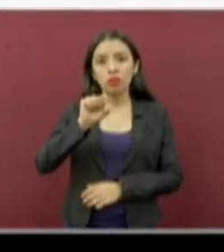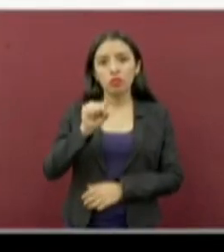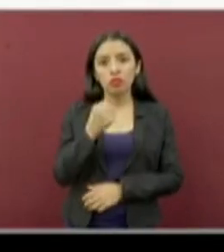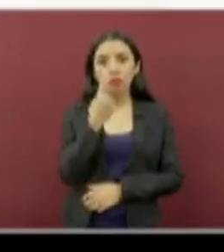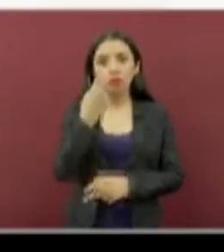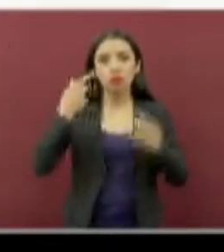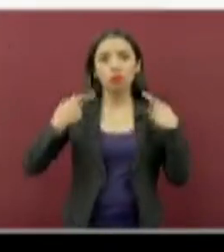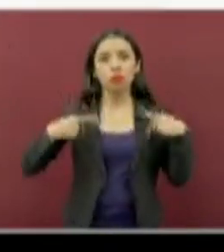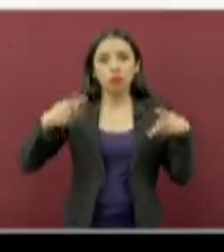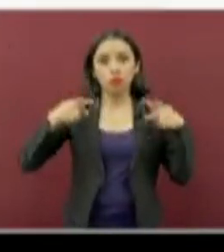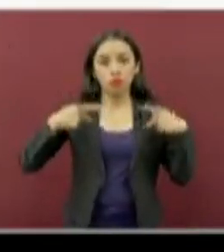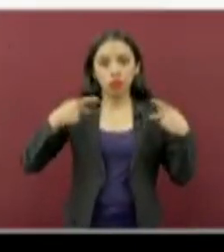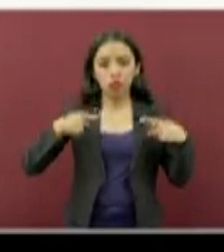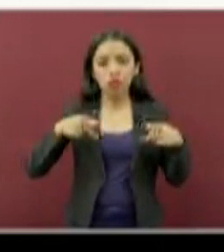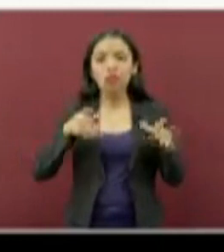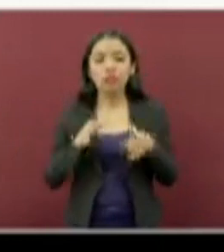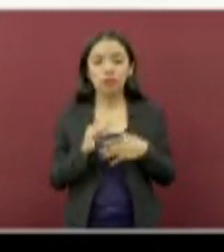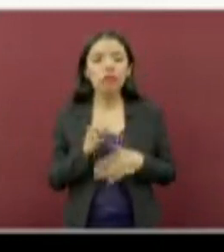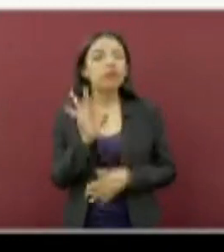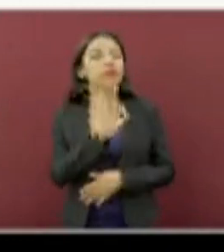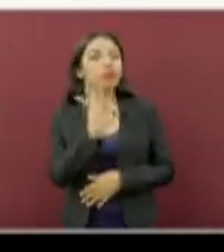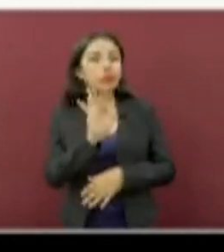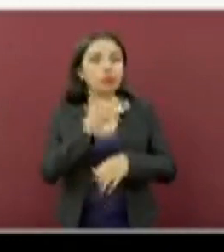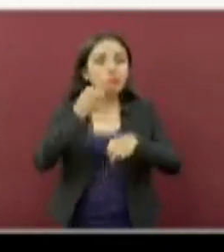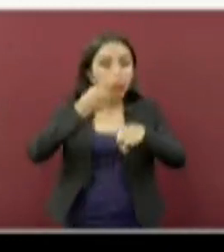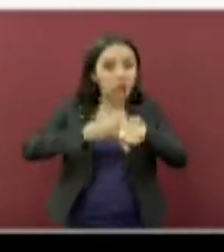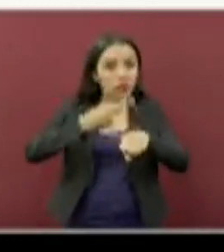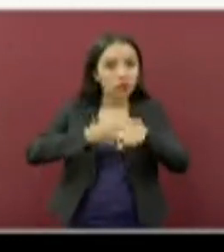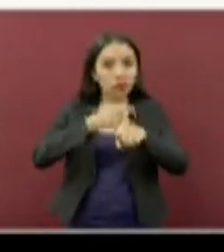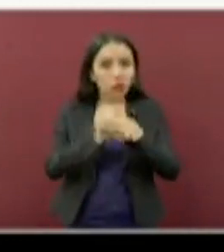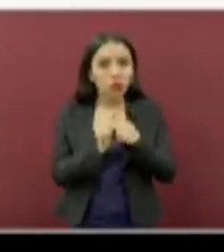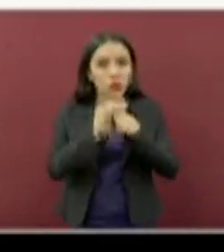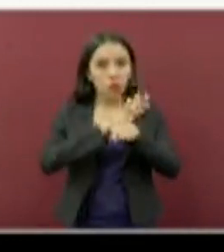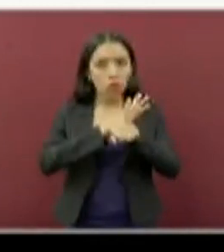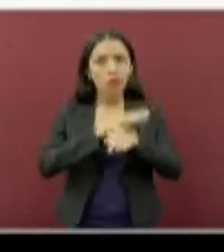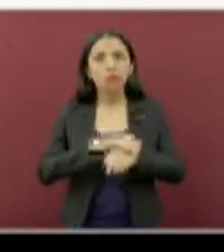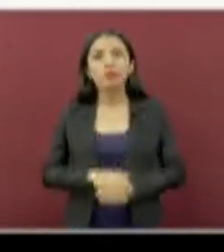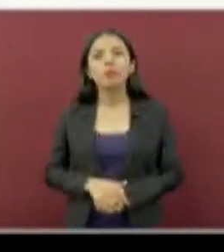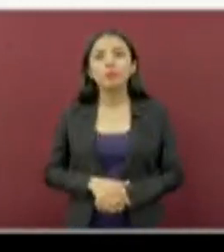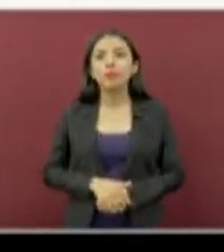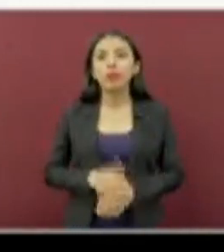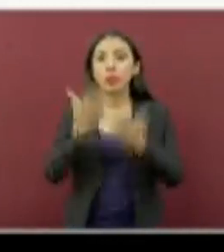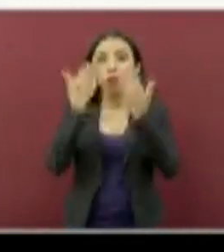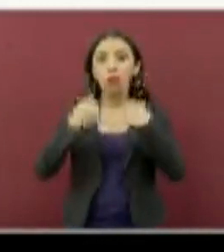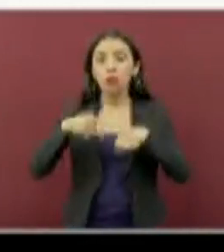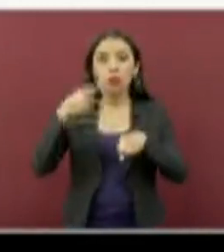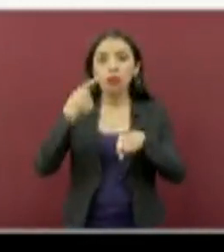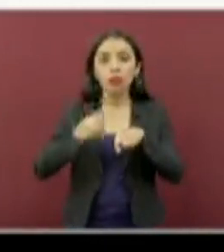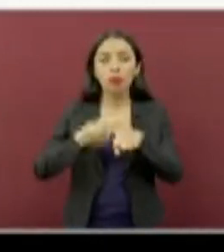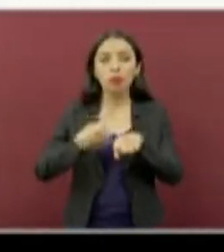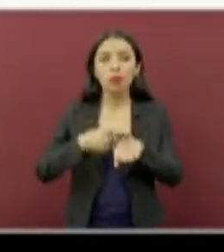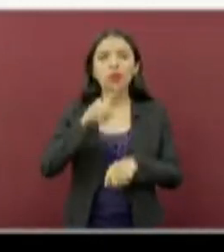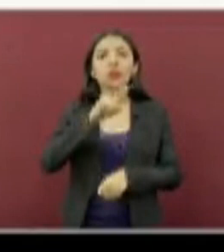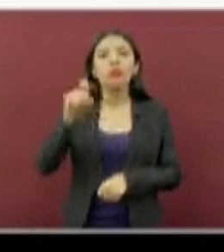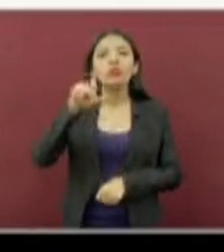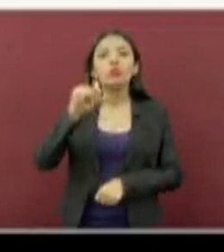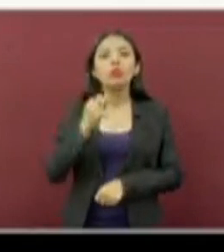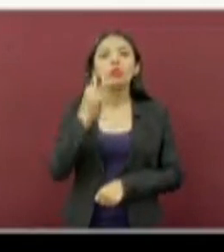256.761 pacientes con diagnóstico probable de COVID-19. Negativos son